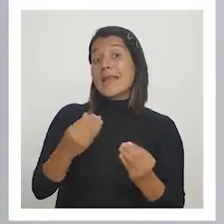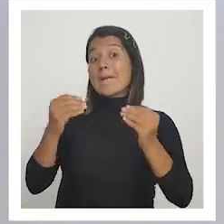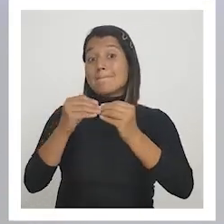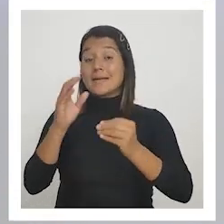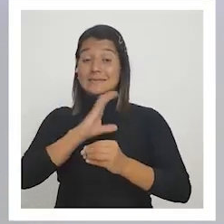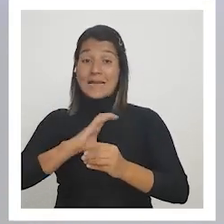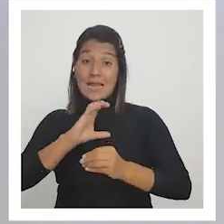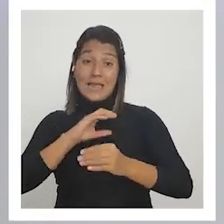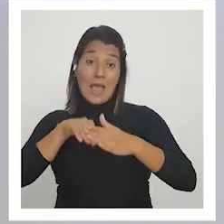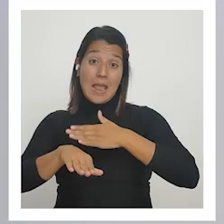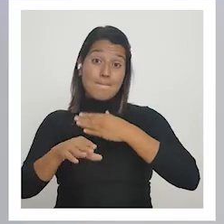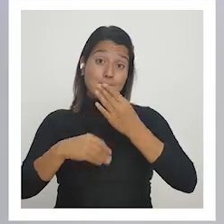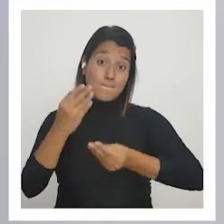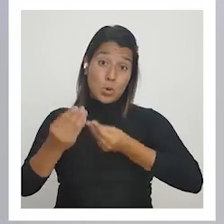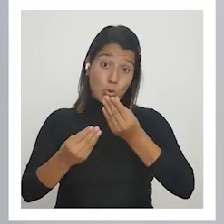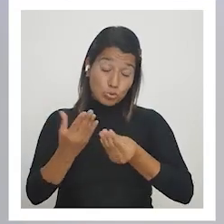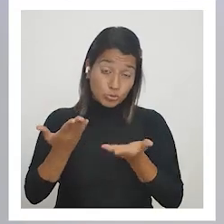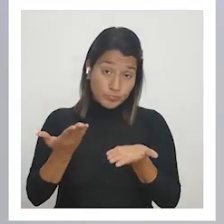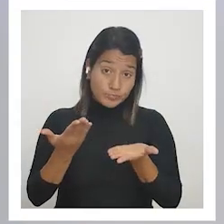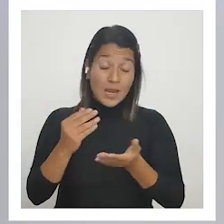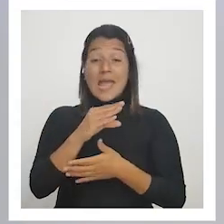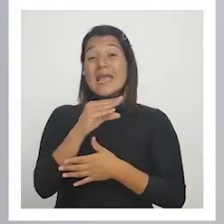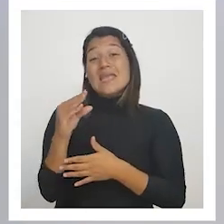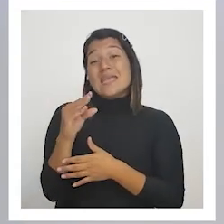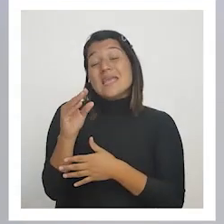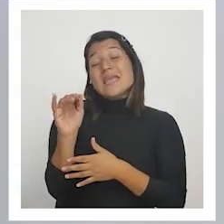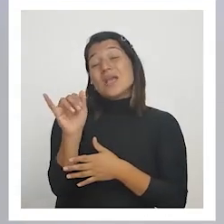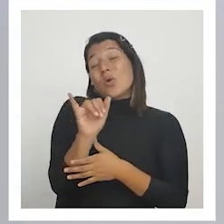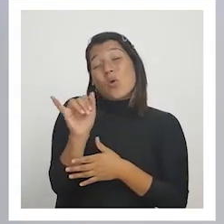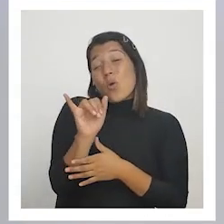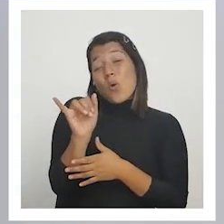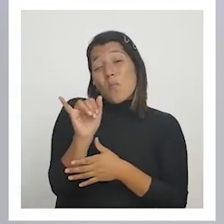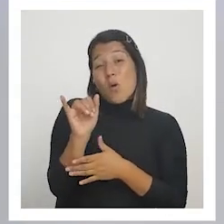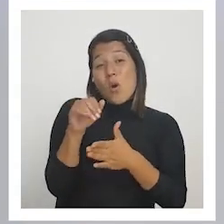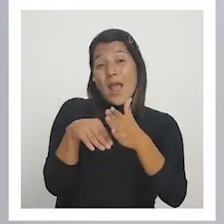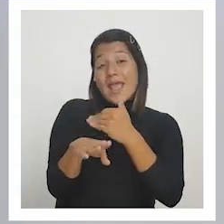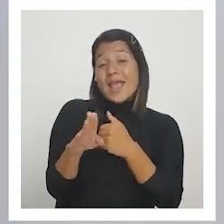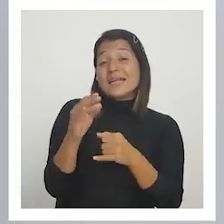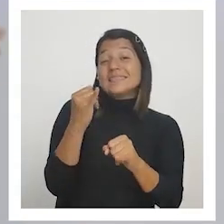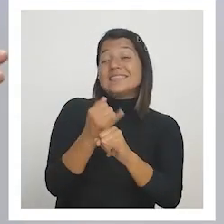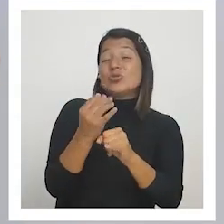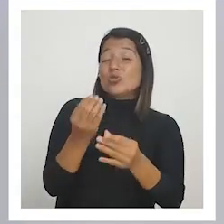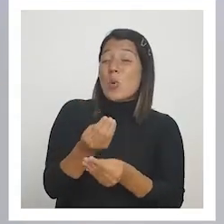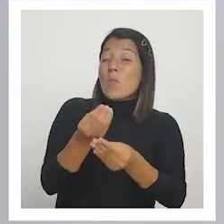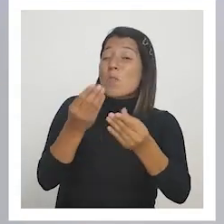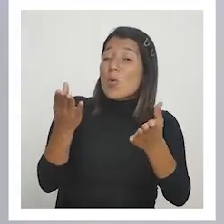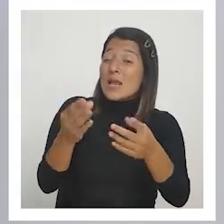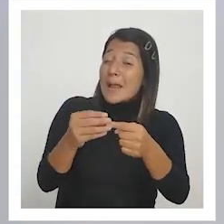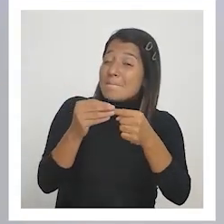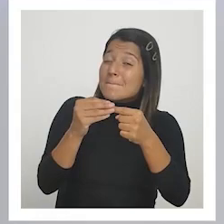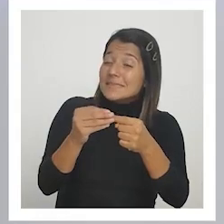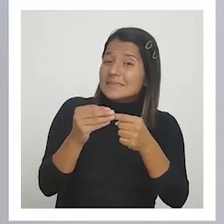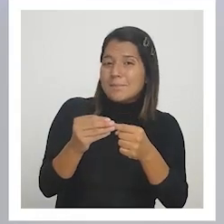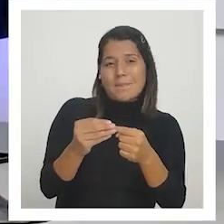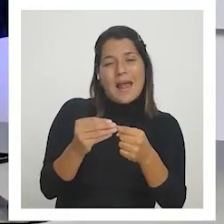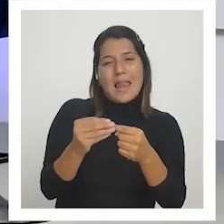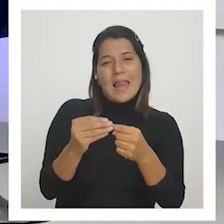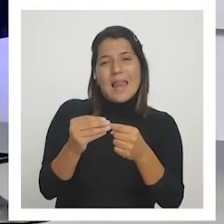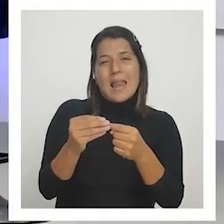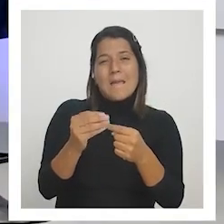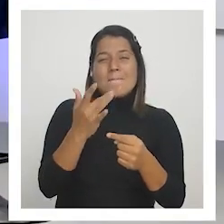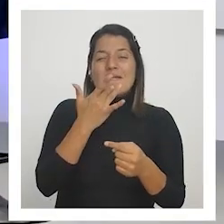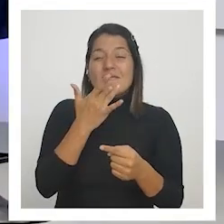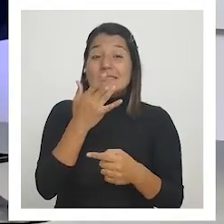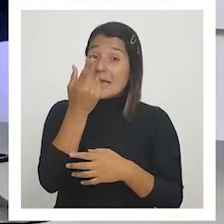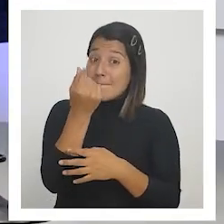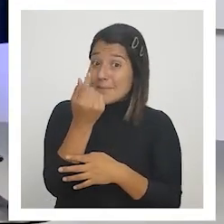Y como el centro de la decisión en el mercado de la contratación administrativa en nuestro país es precio, entonces muchas veces eso constituye